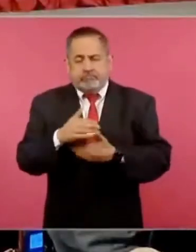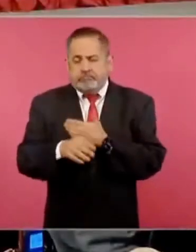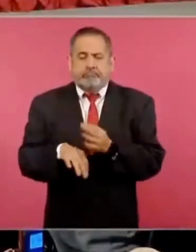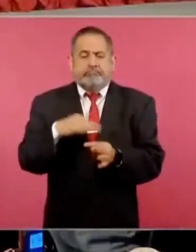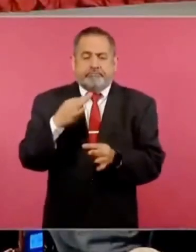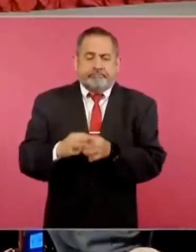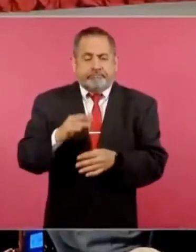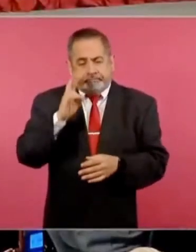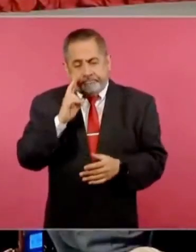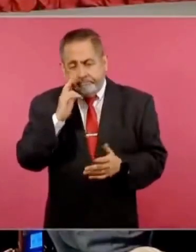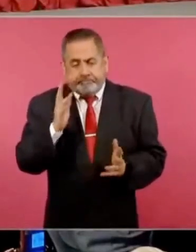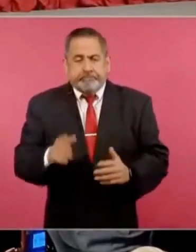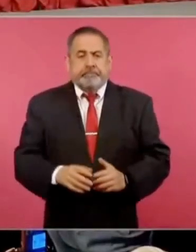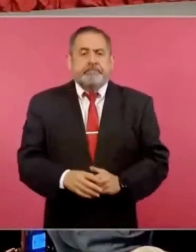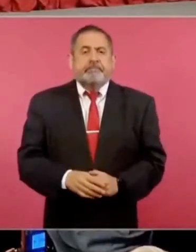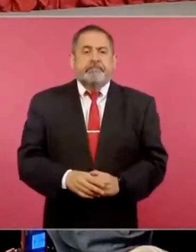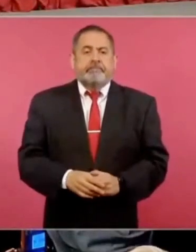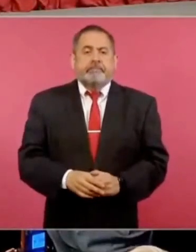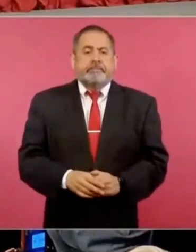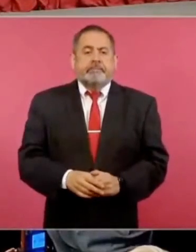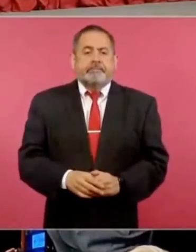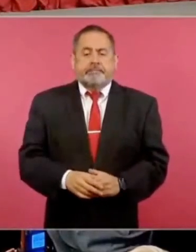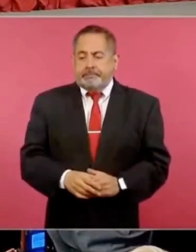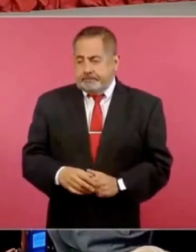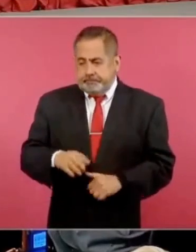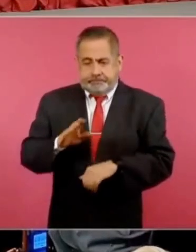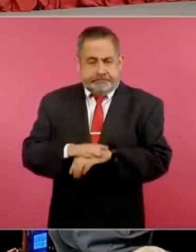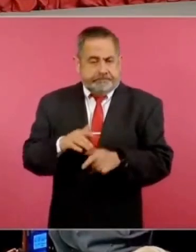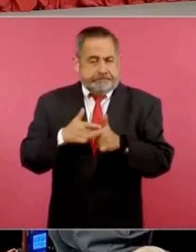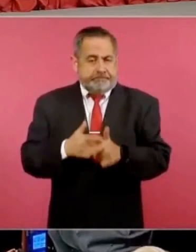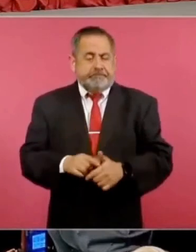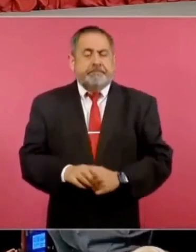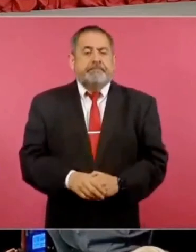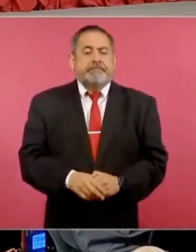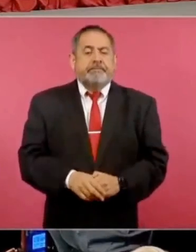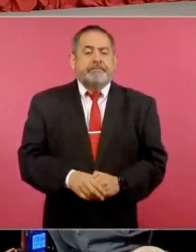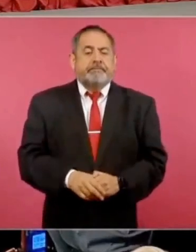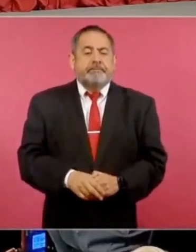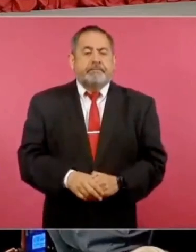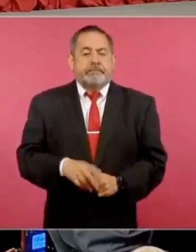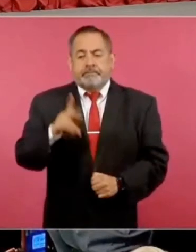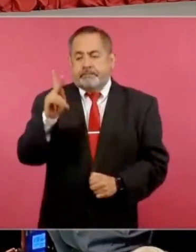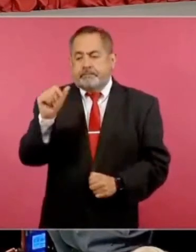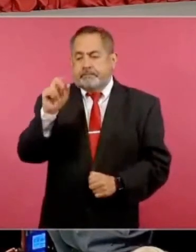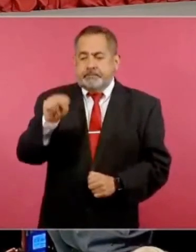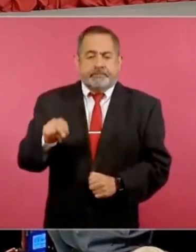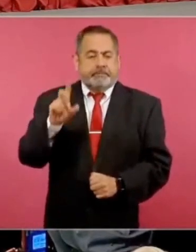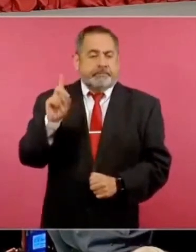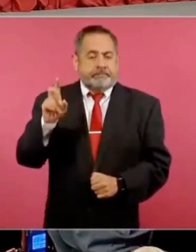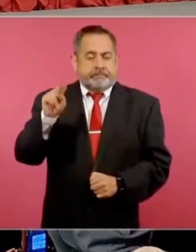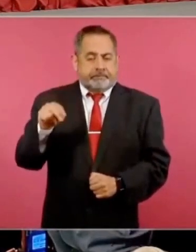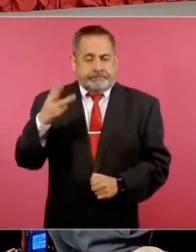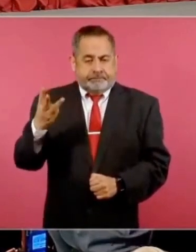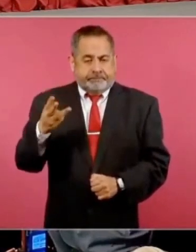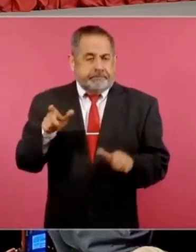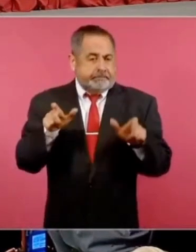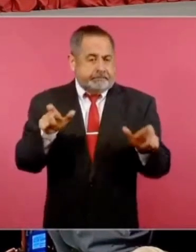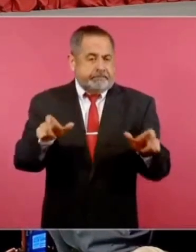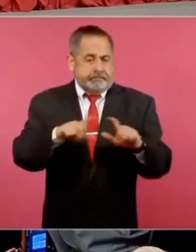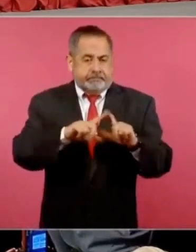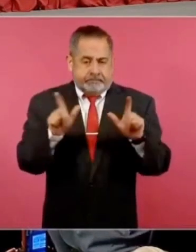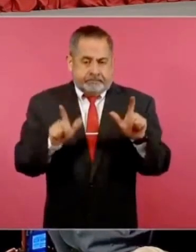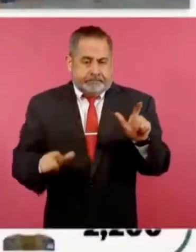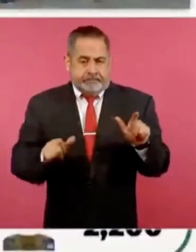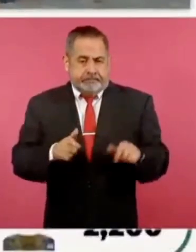esta investigación adelante por favor sobre el plan d n3 plan de la guardia nacional y el plan